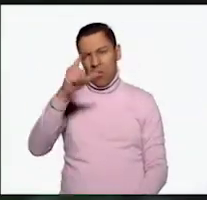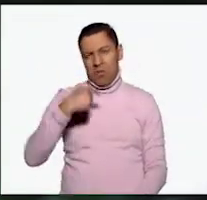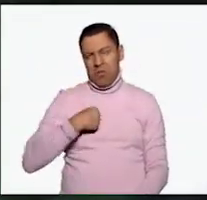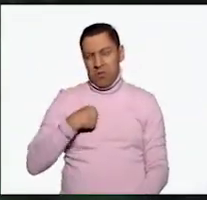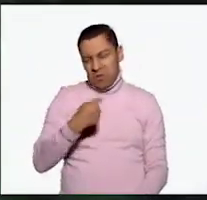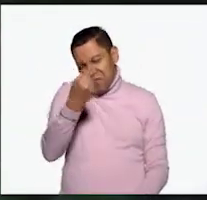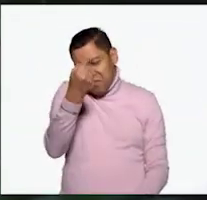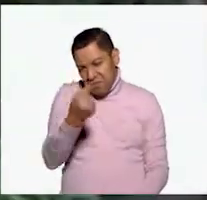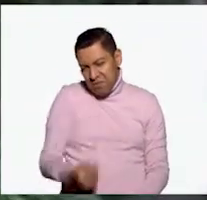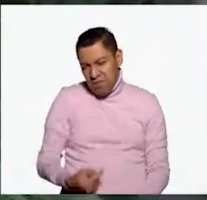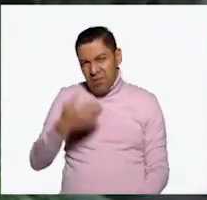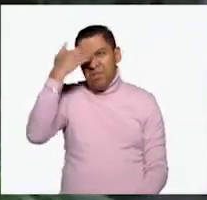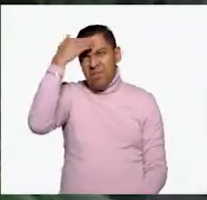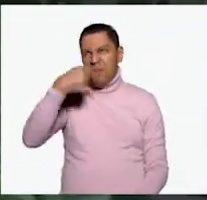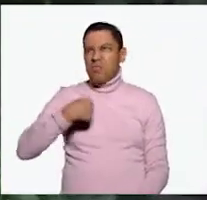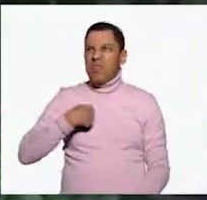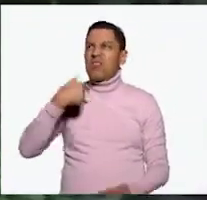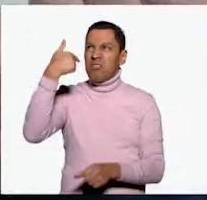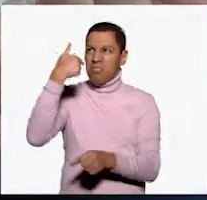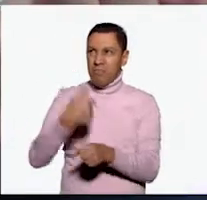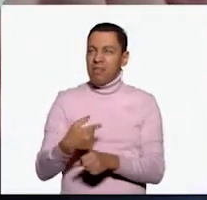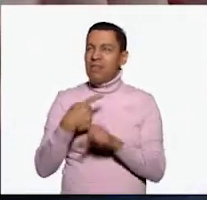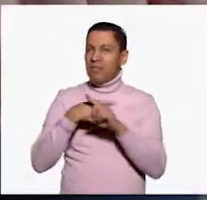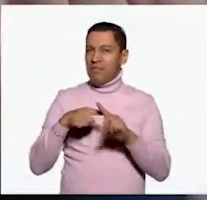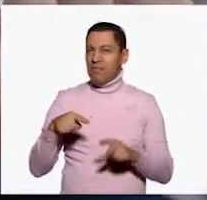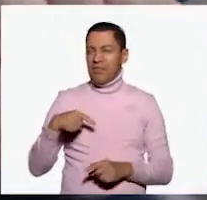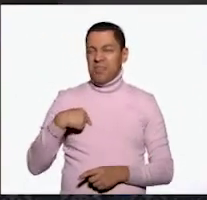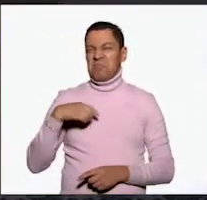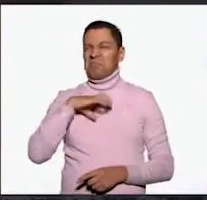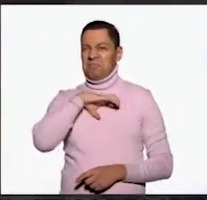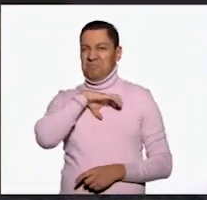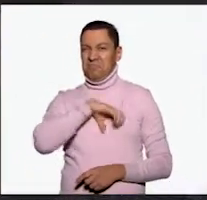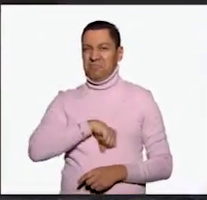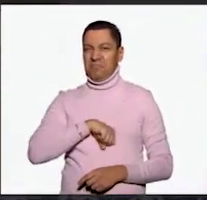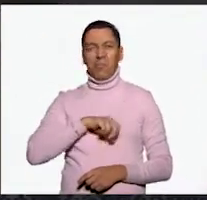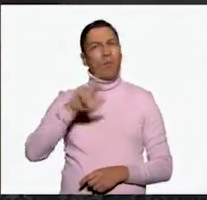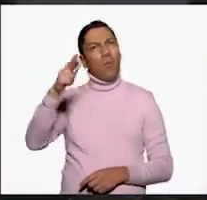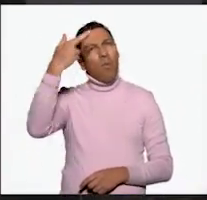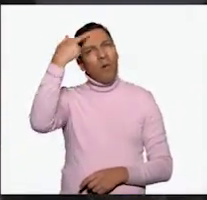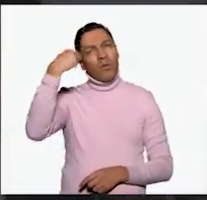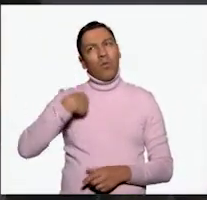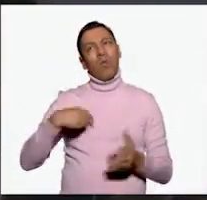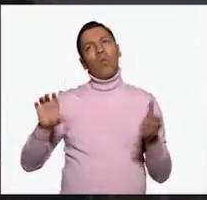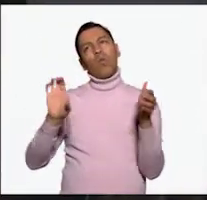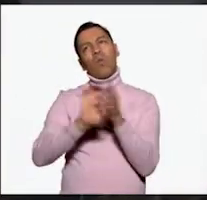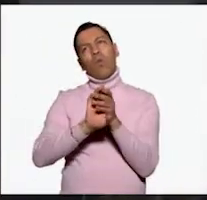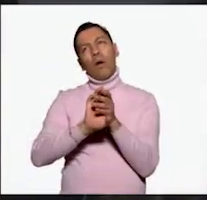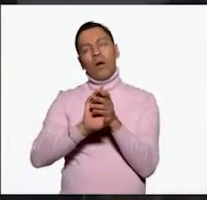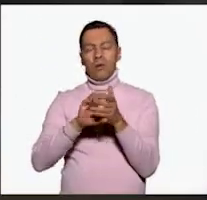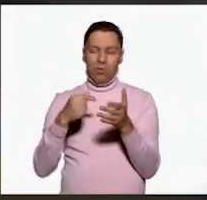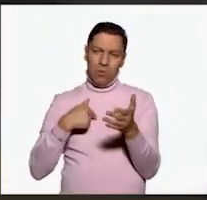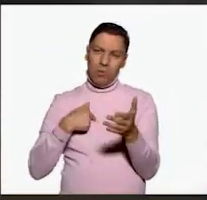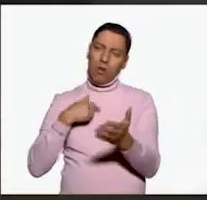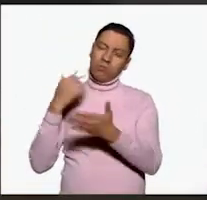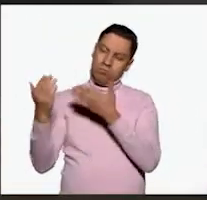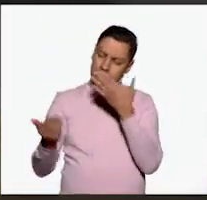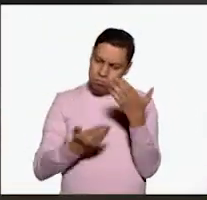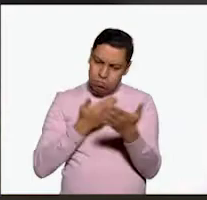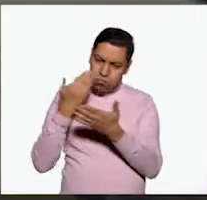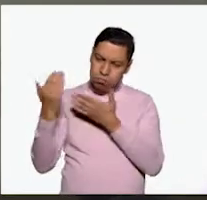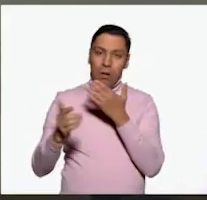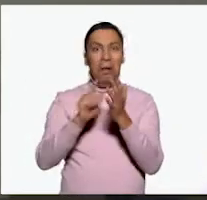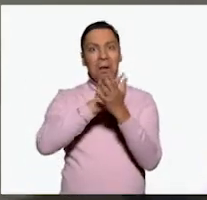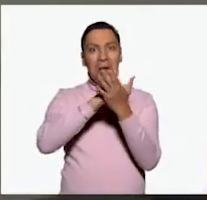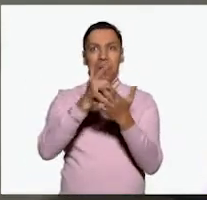Sabía que había algo diferente en mí que me encantaba. Me acuerdo cuando me encerraba en mi cuarto y leía todos los libros